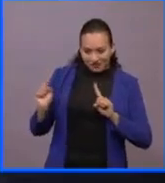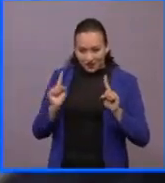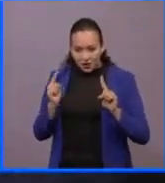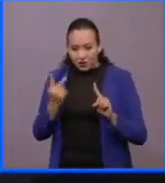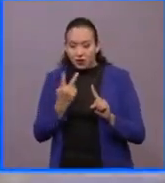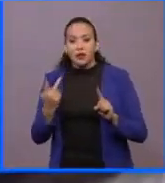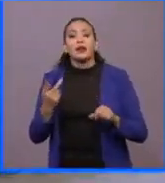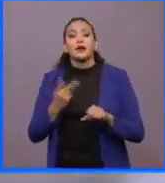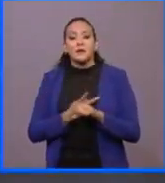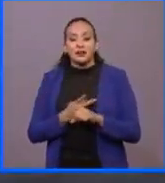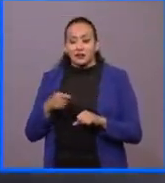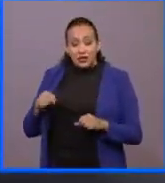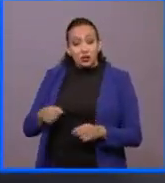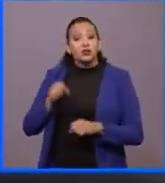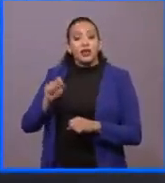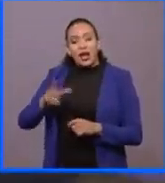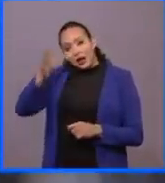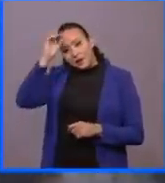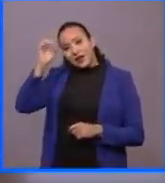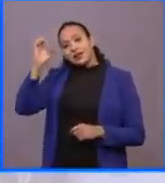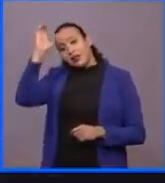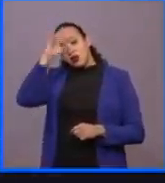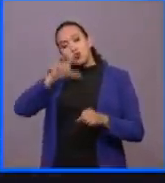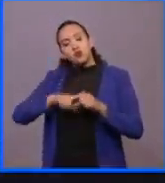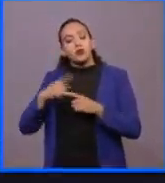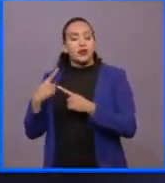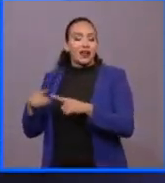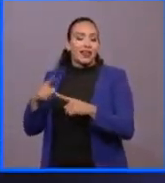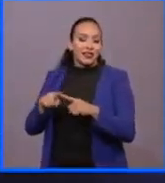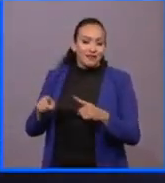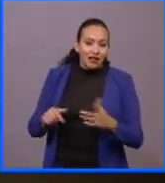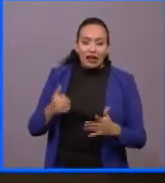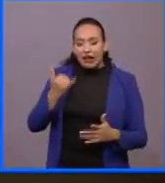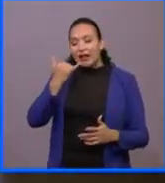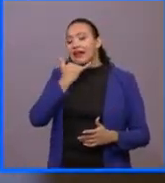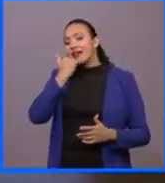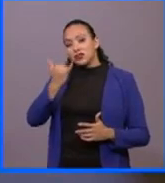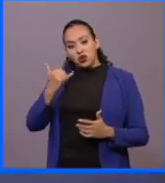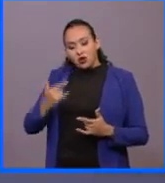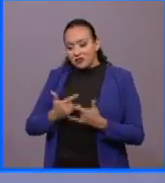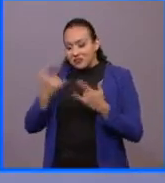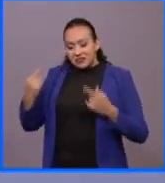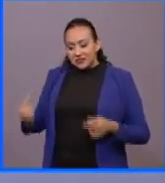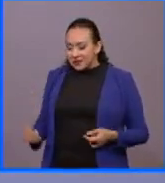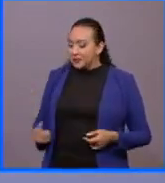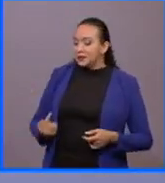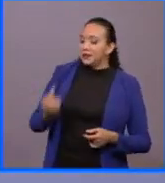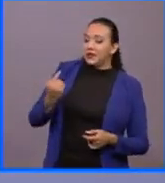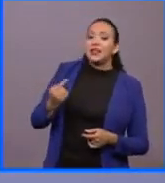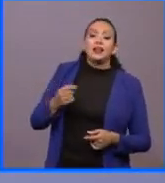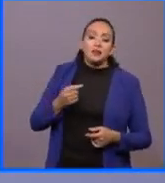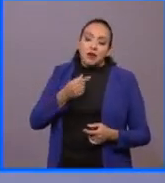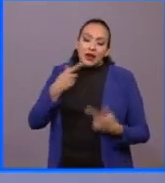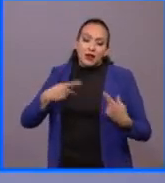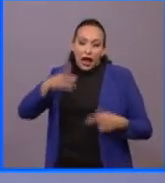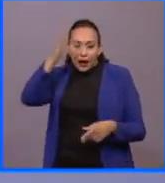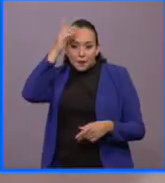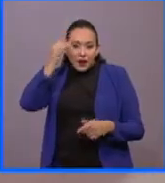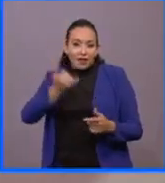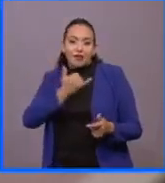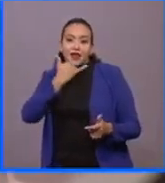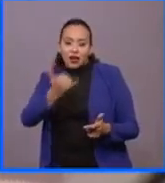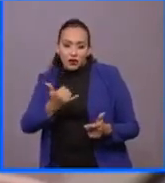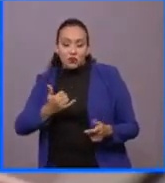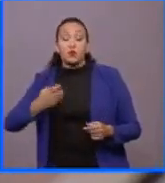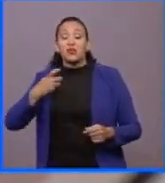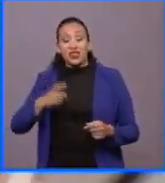de sus estructuras sociales y culturales, de sus situaciones contextuales y de momentos históricos en los cuales han vivido, por lo que la investigación